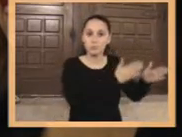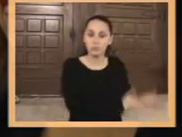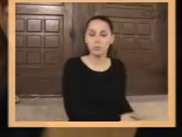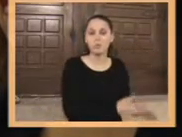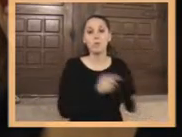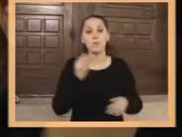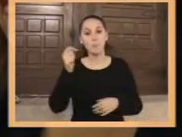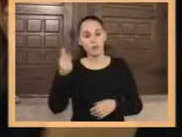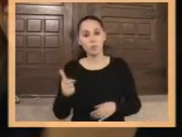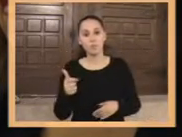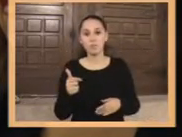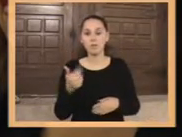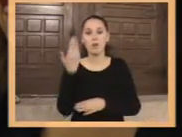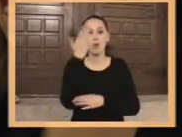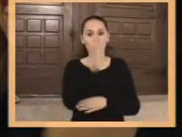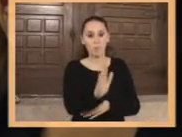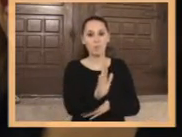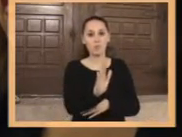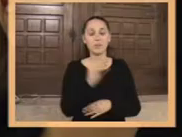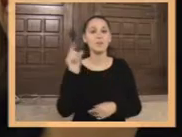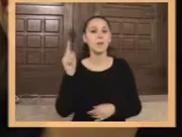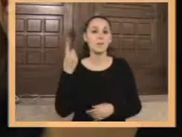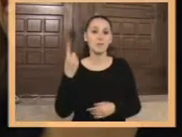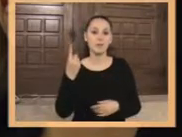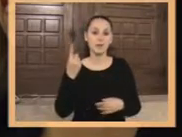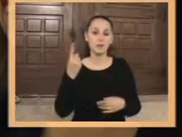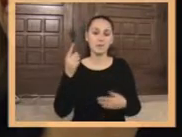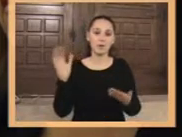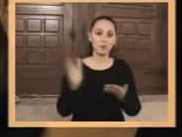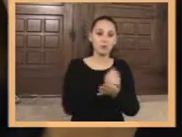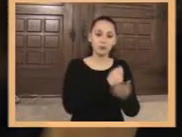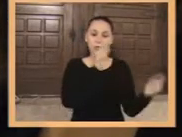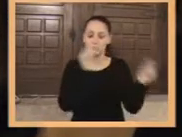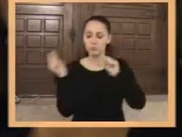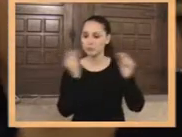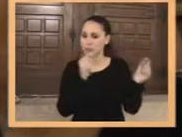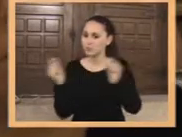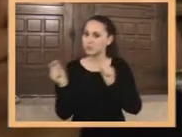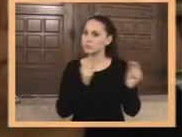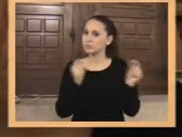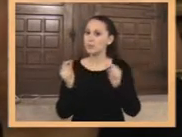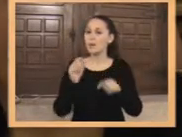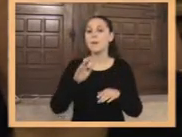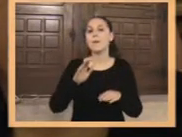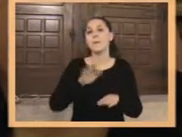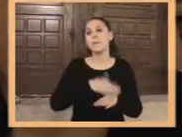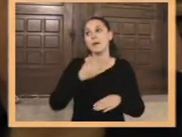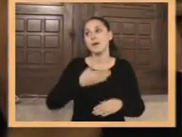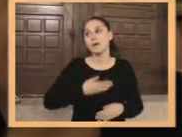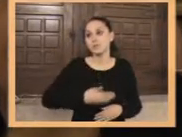que se retire momentáneamente esta moción, se busque el consenso para que en el próximo pleno